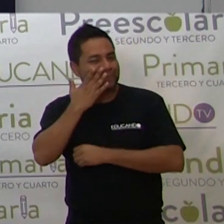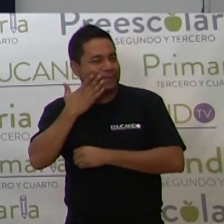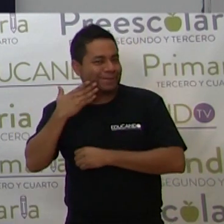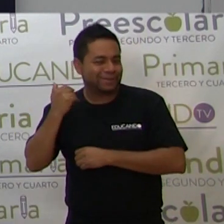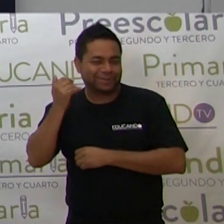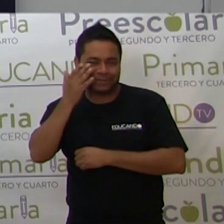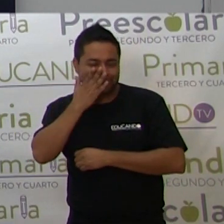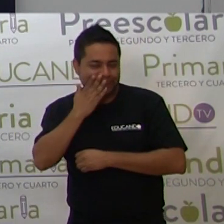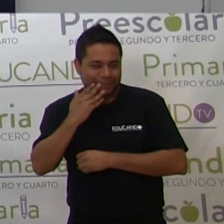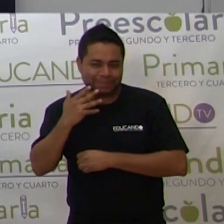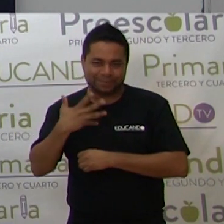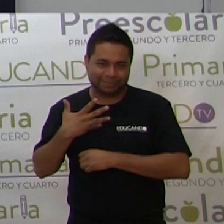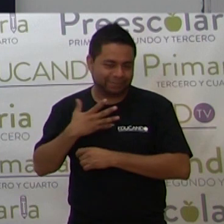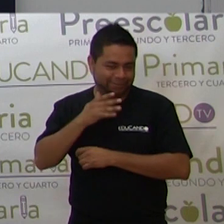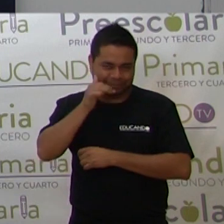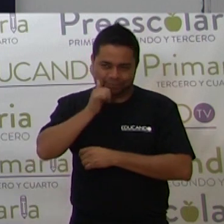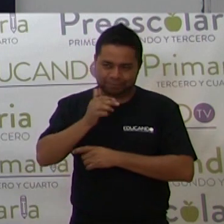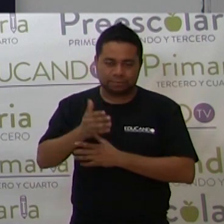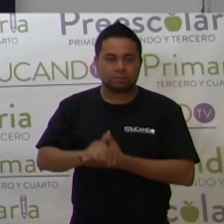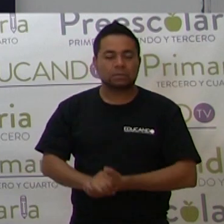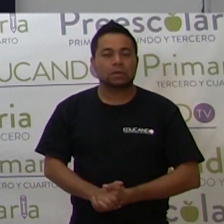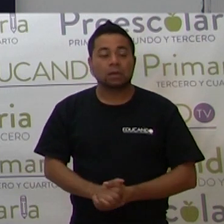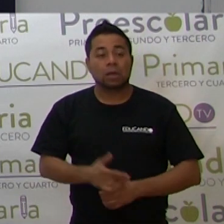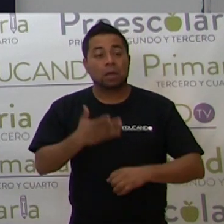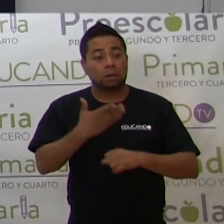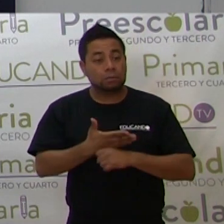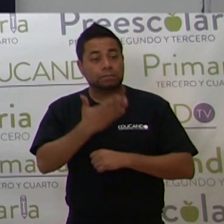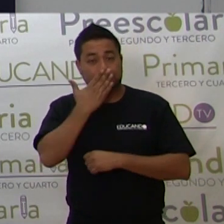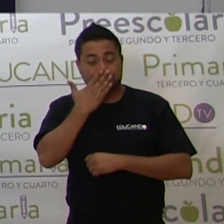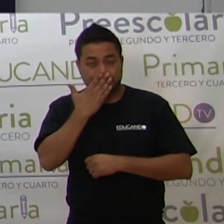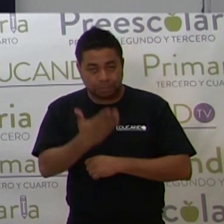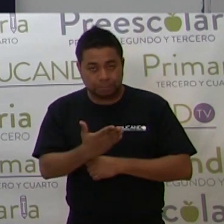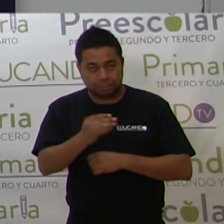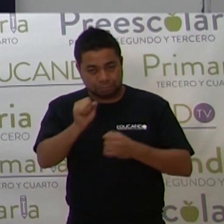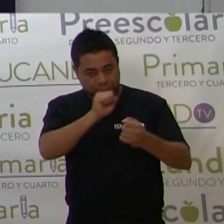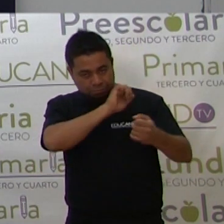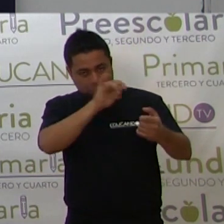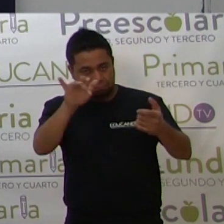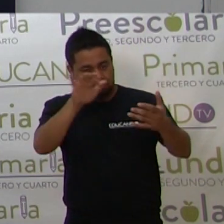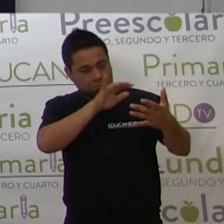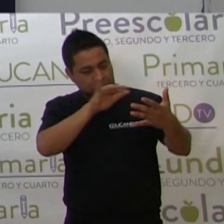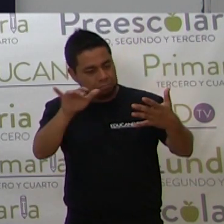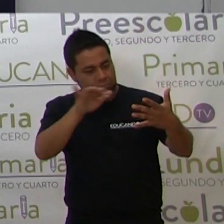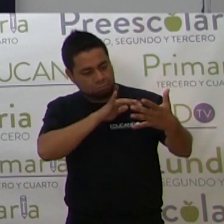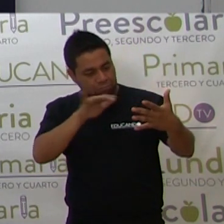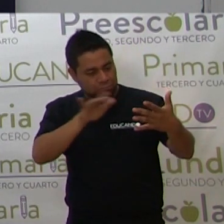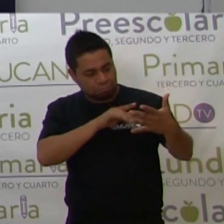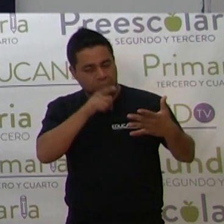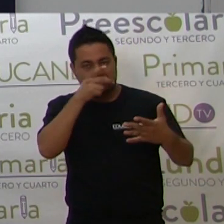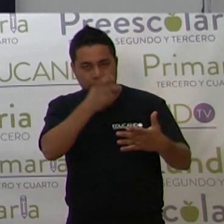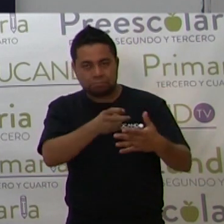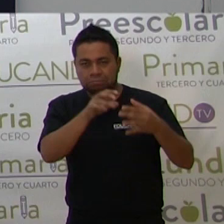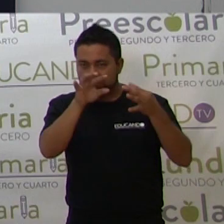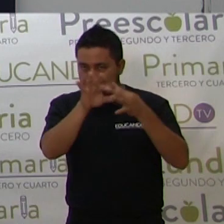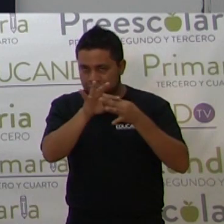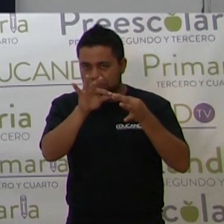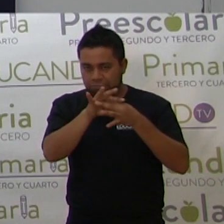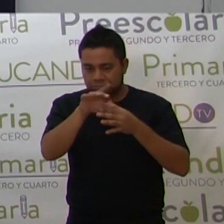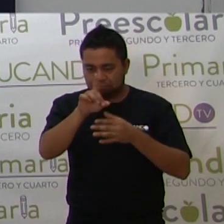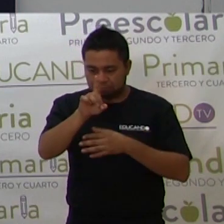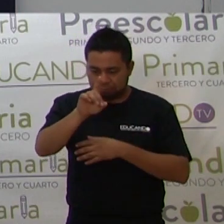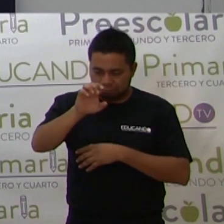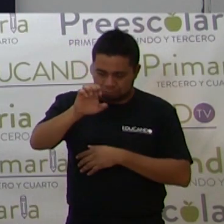boca. Muy bien, niños y niñas, hemos leído este texto descriptivo. Mucha